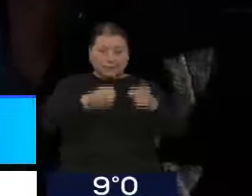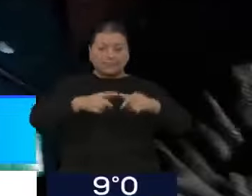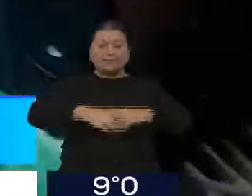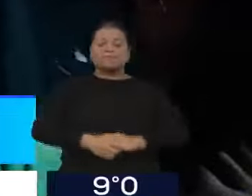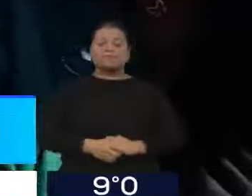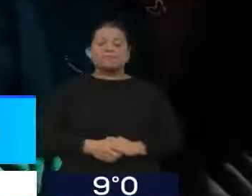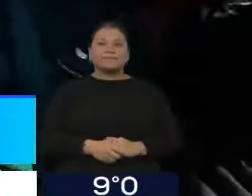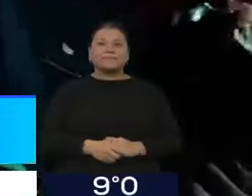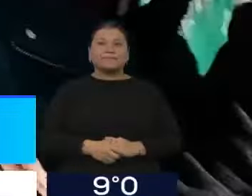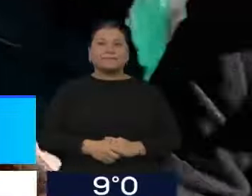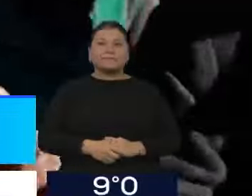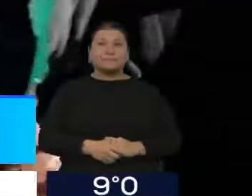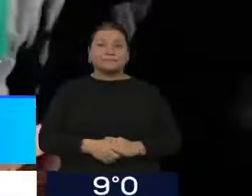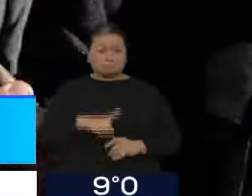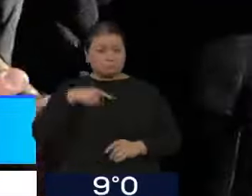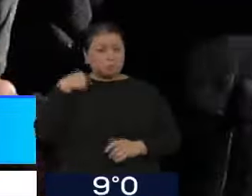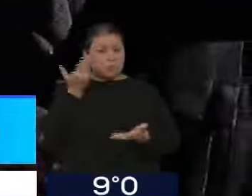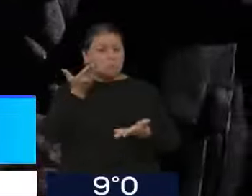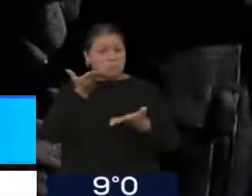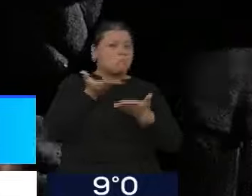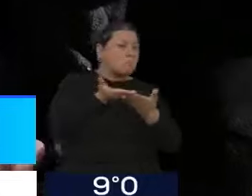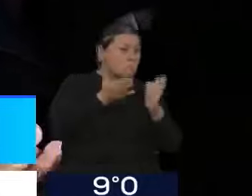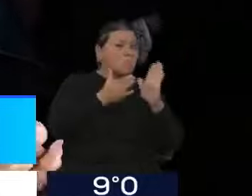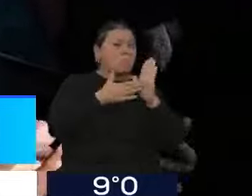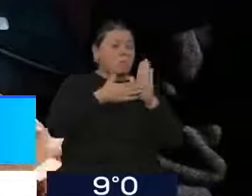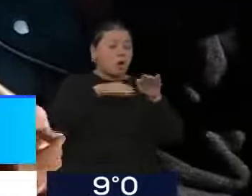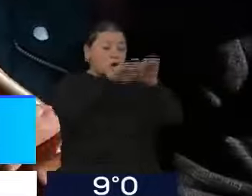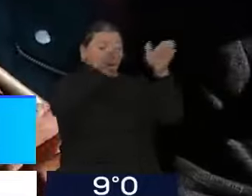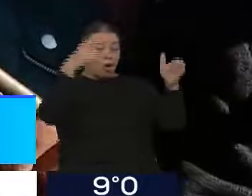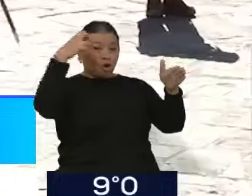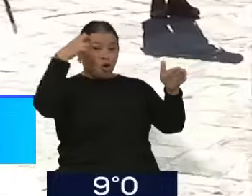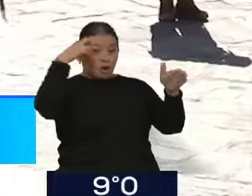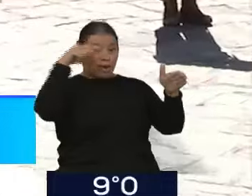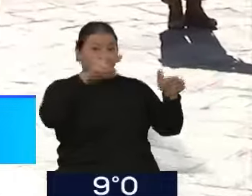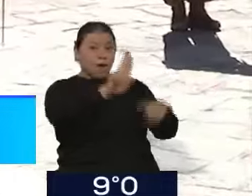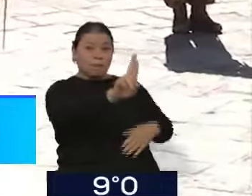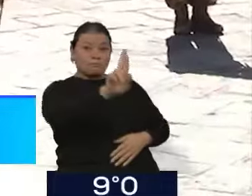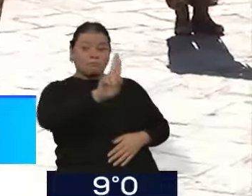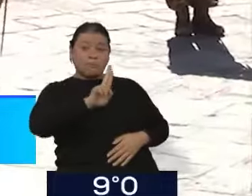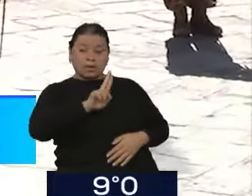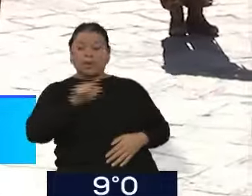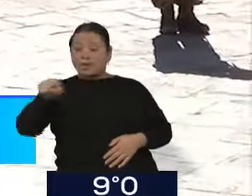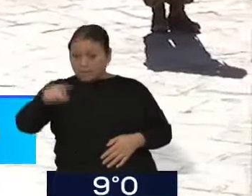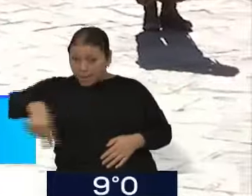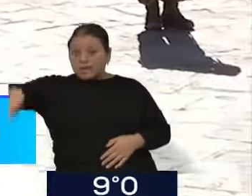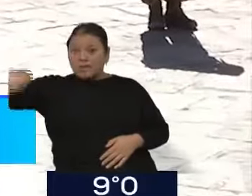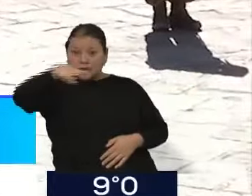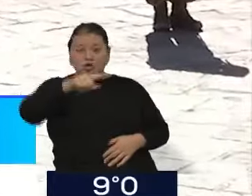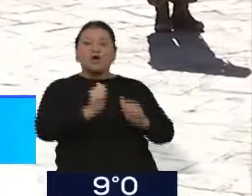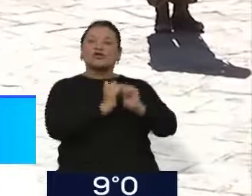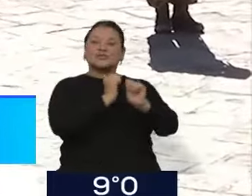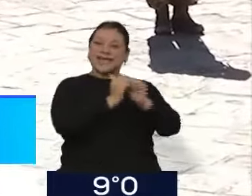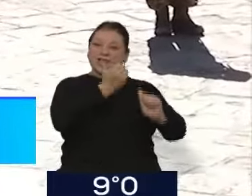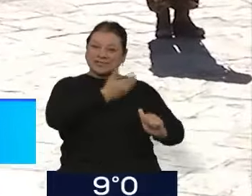las Fuerzas Armadas para luchar contra el crimen organizado? Vamos a proponerlo y si el Congreso nos autoriza, van a luchar contra el terrorismo en Rosario.